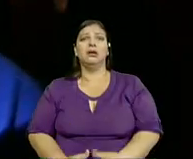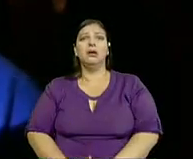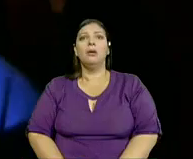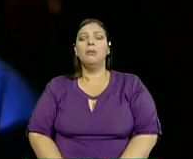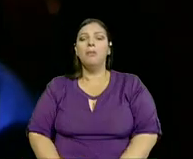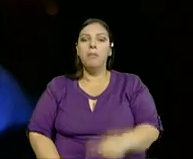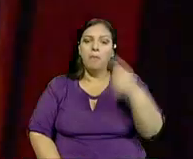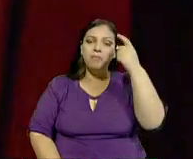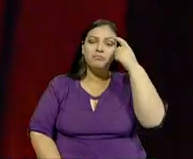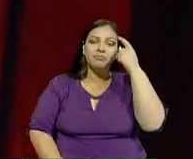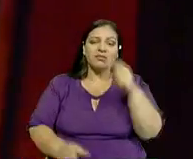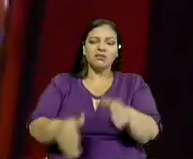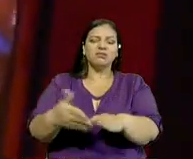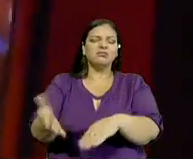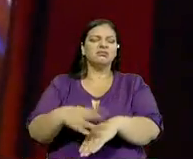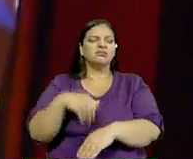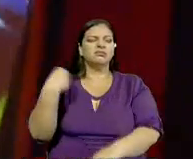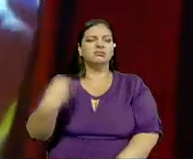esto no quede así.